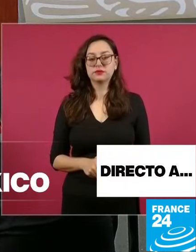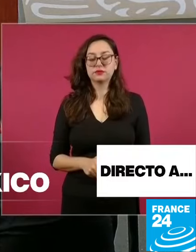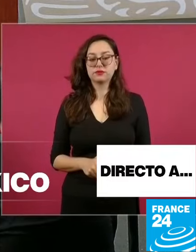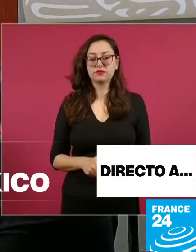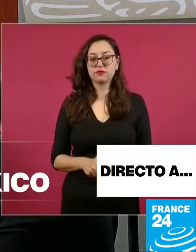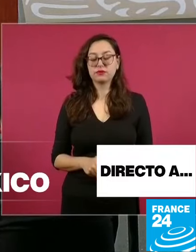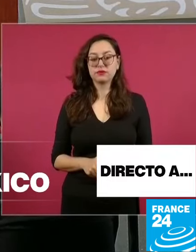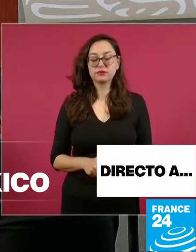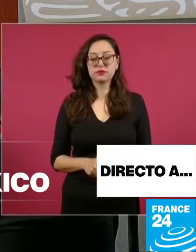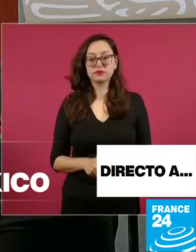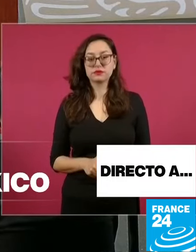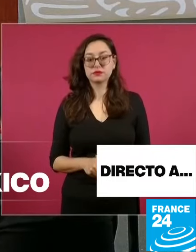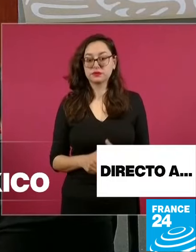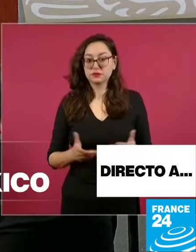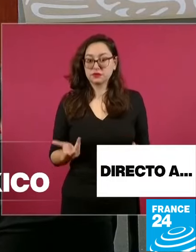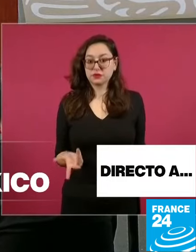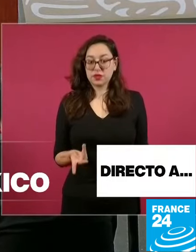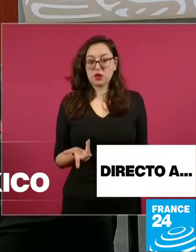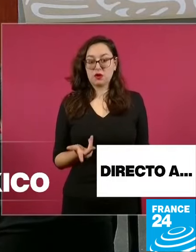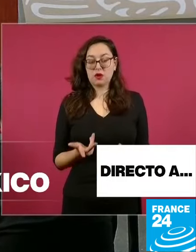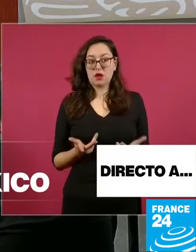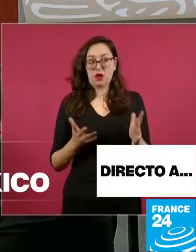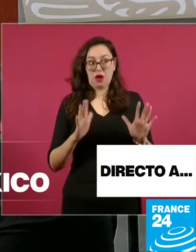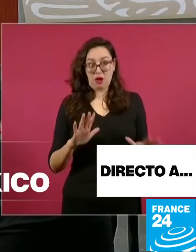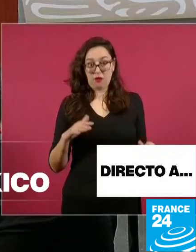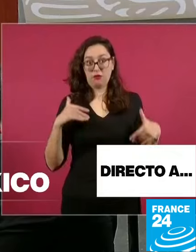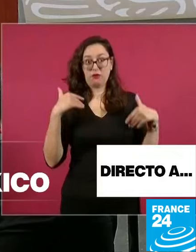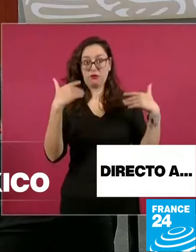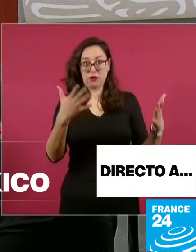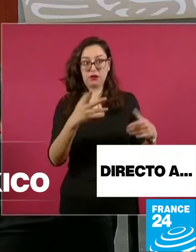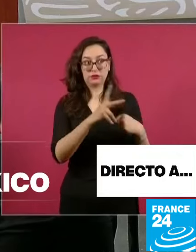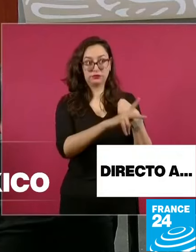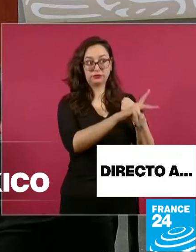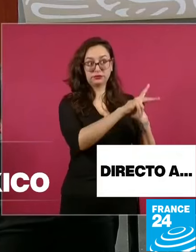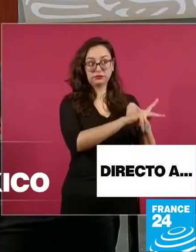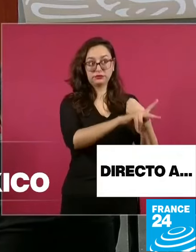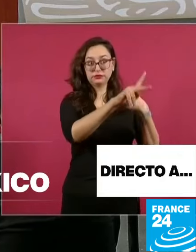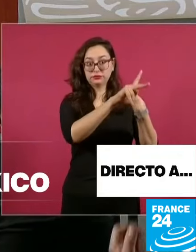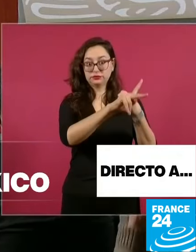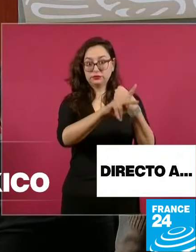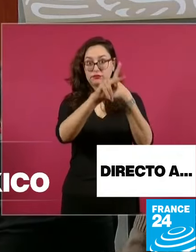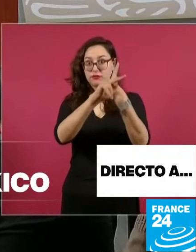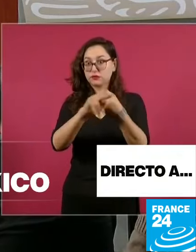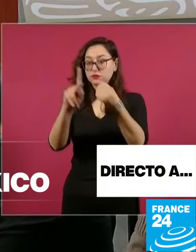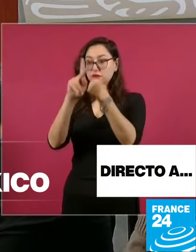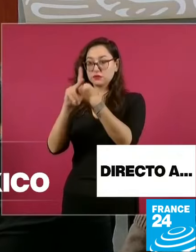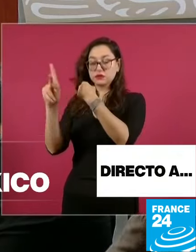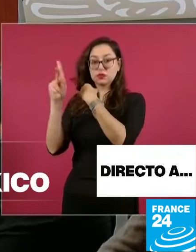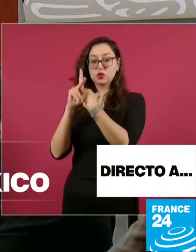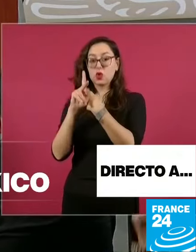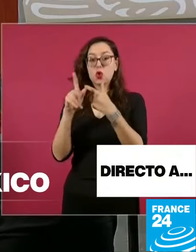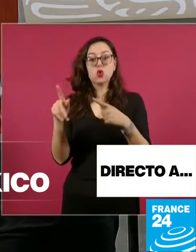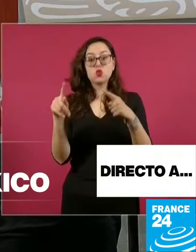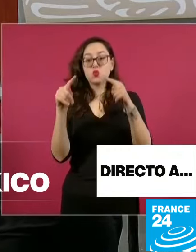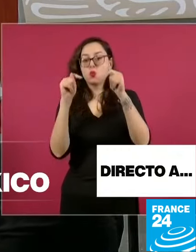las cosas van a cambiar en el Poder Judicial. Dijo que simplemente un amparo no procede cuando se